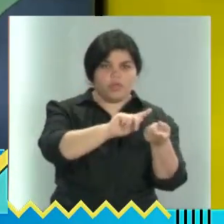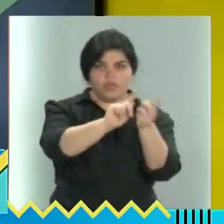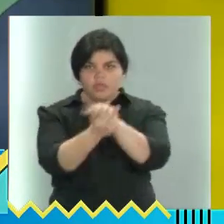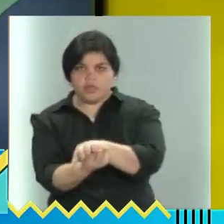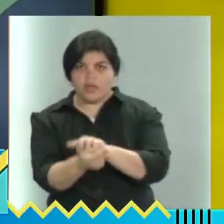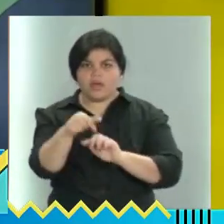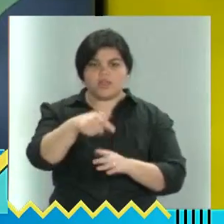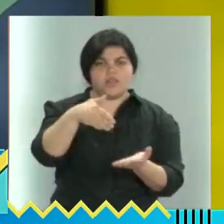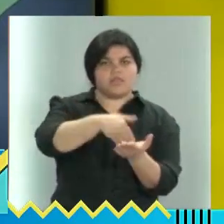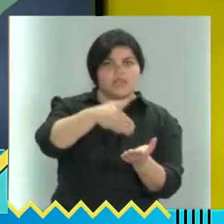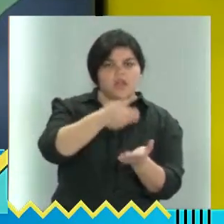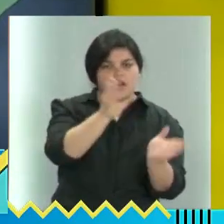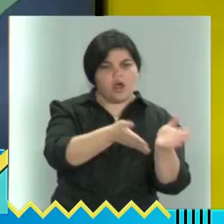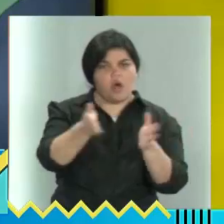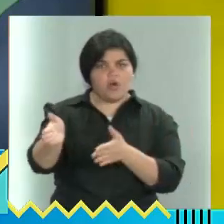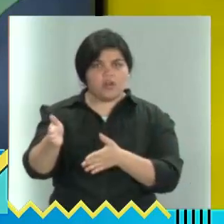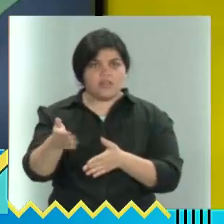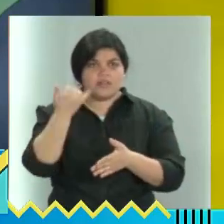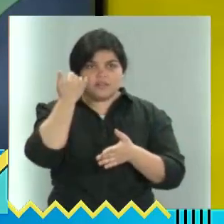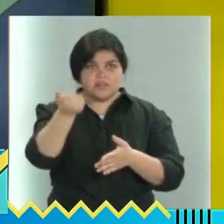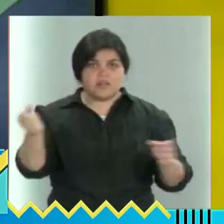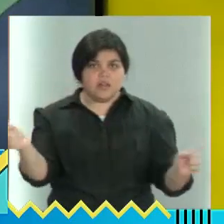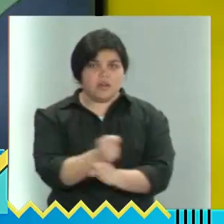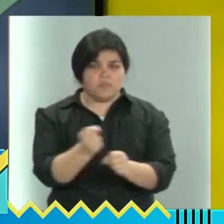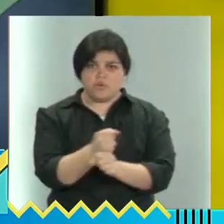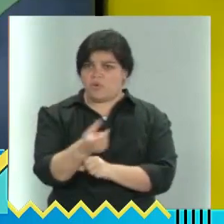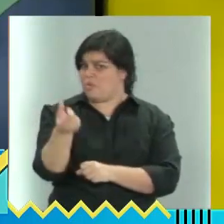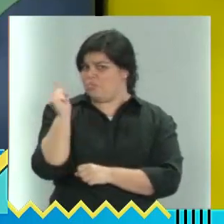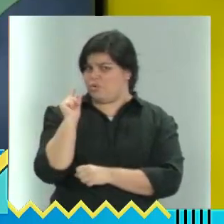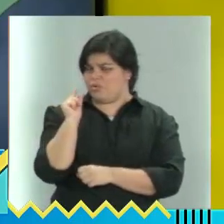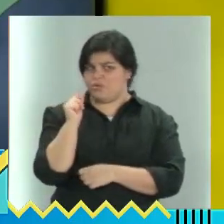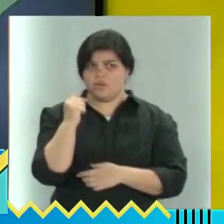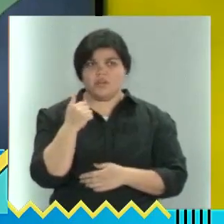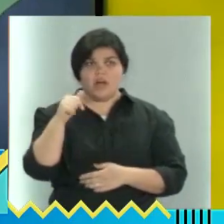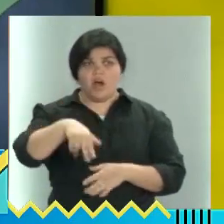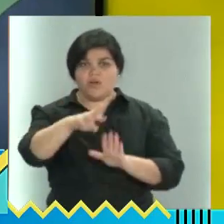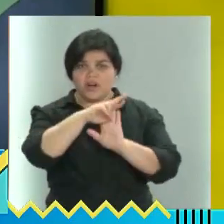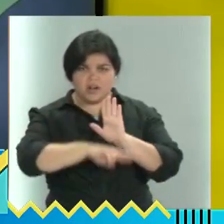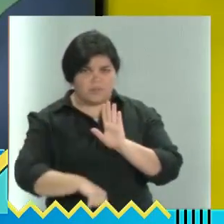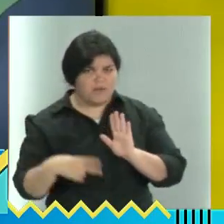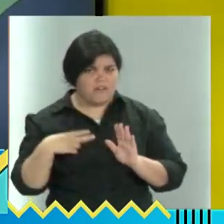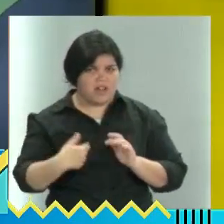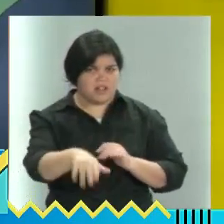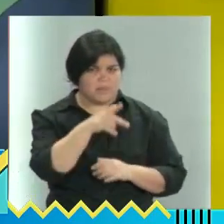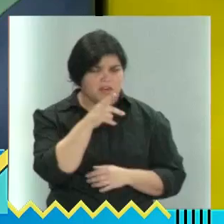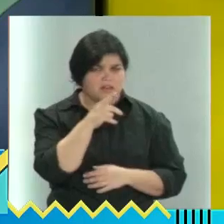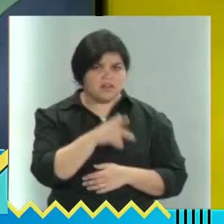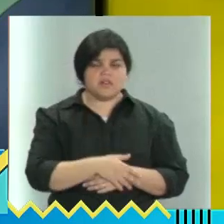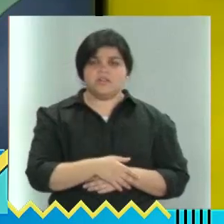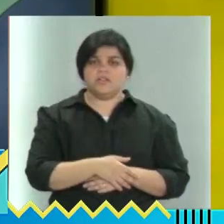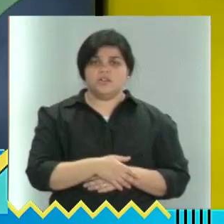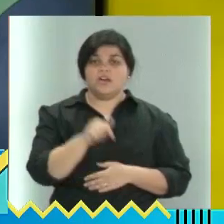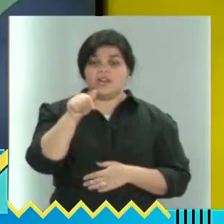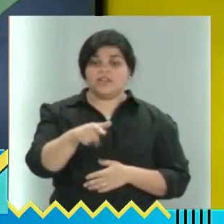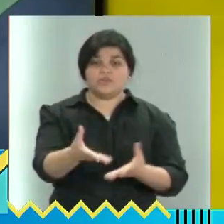de ordenamiento territorial que se sancionó hace poquito, creo que se está reglamentando ahora. Y bueno, creo que eso también va a